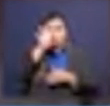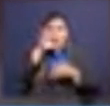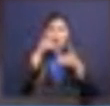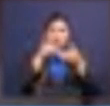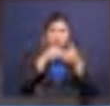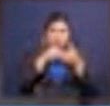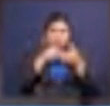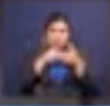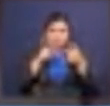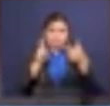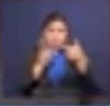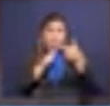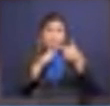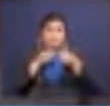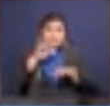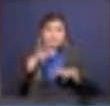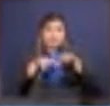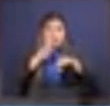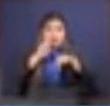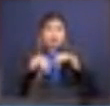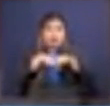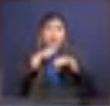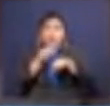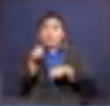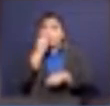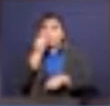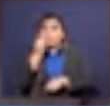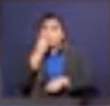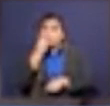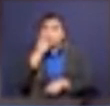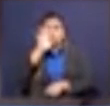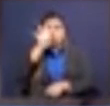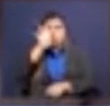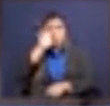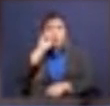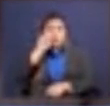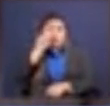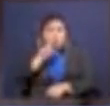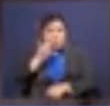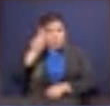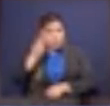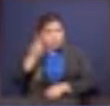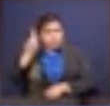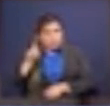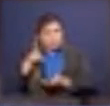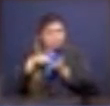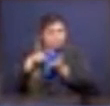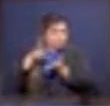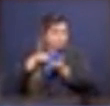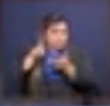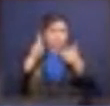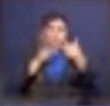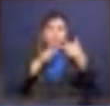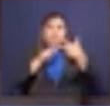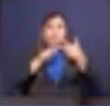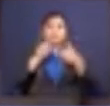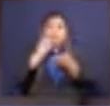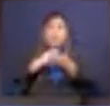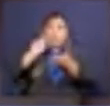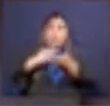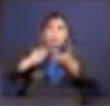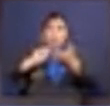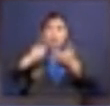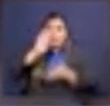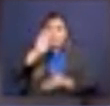la Secretaría Nacional para la Nutrición, SENAPAN, 40 por mes, la Beca Universal,